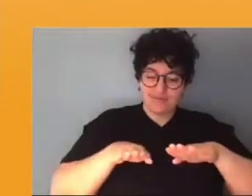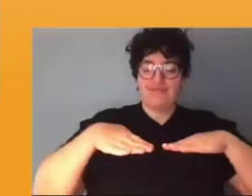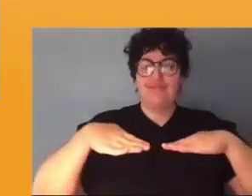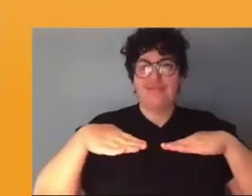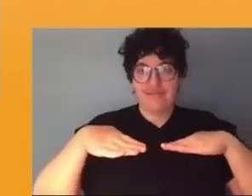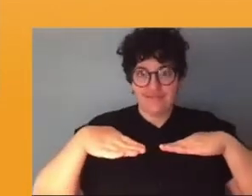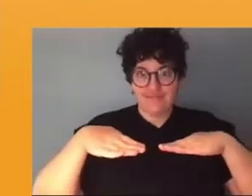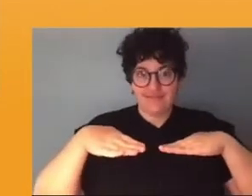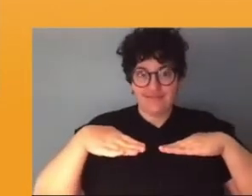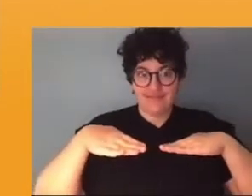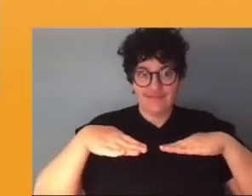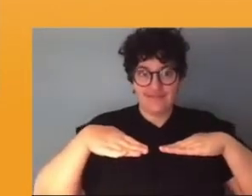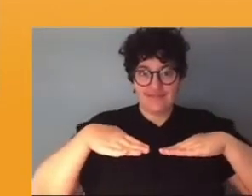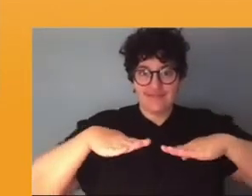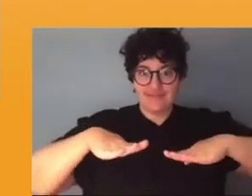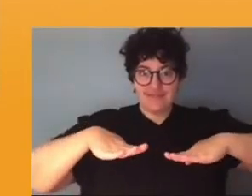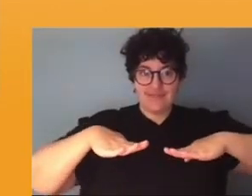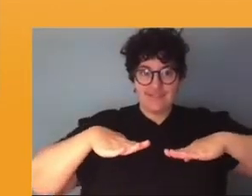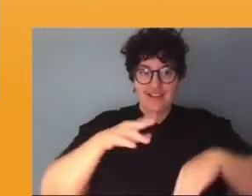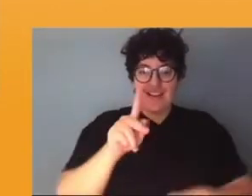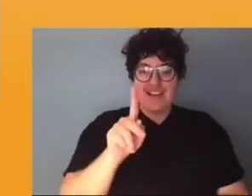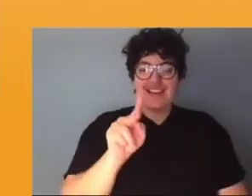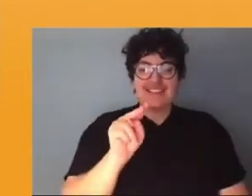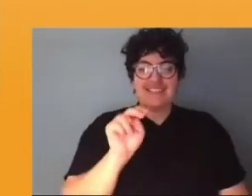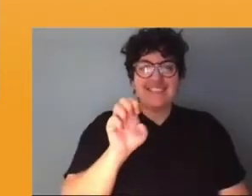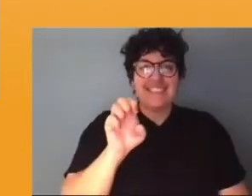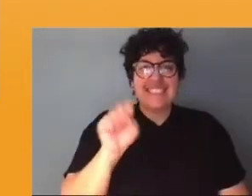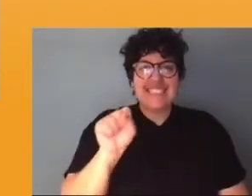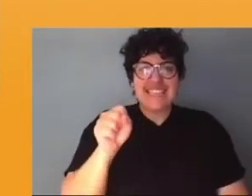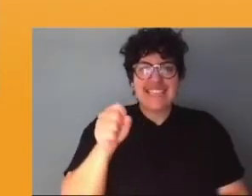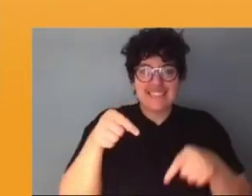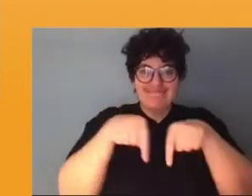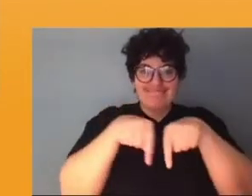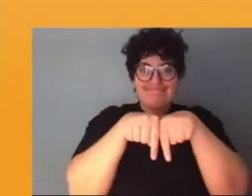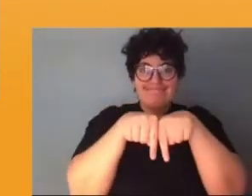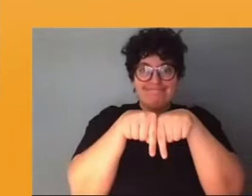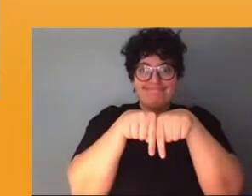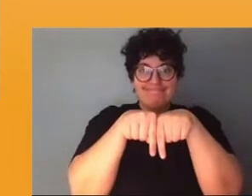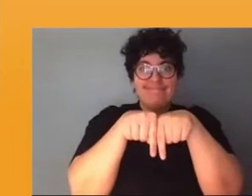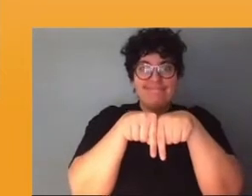pie para afuera y juntamos las rodillas.